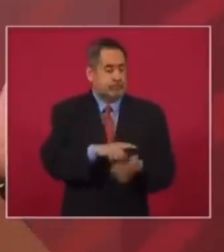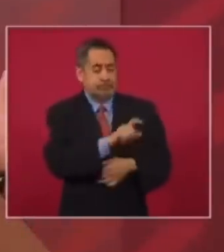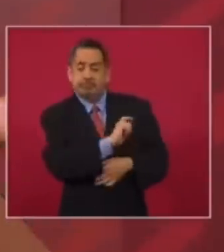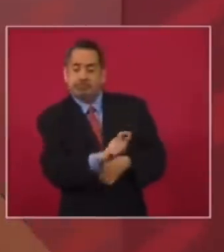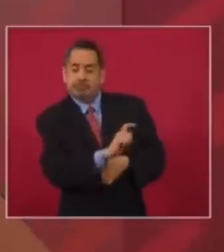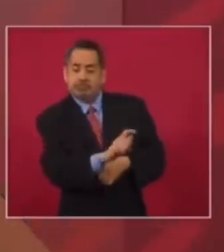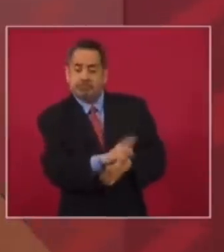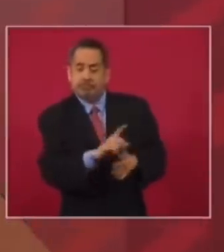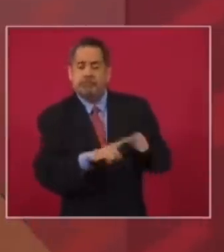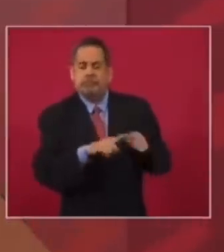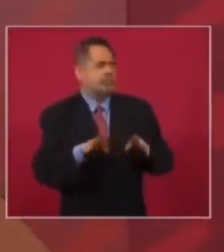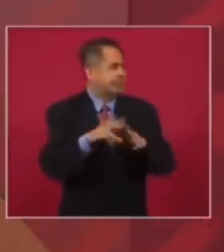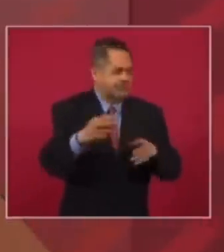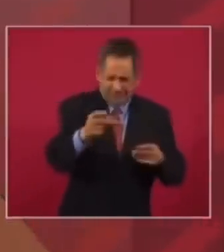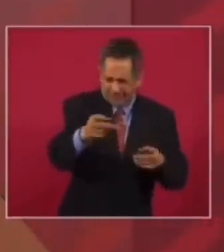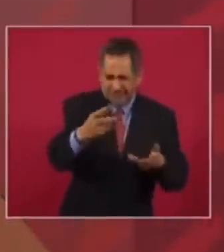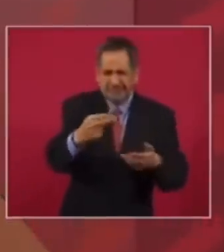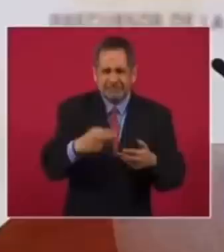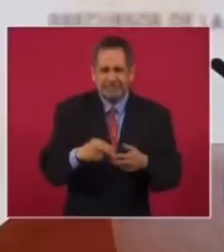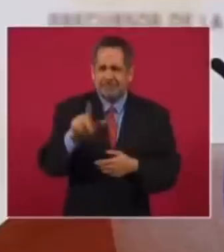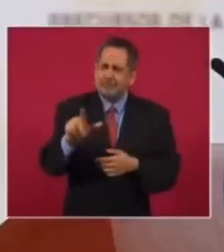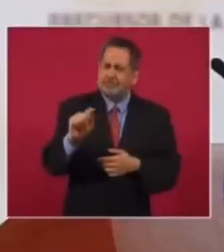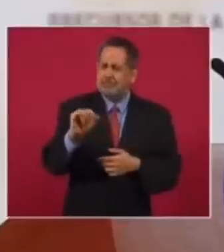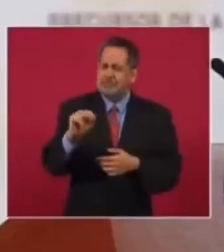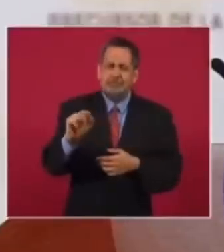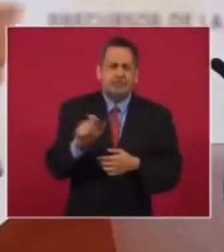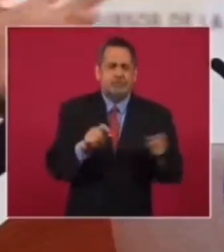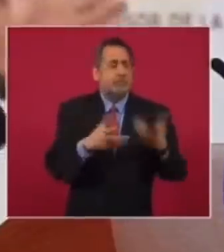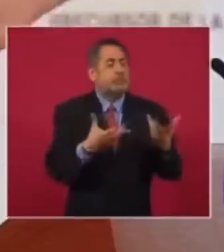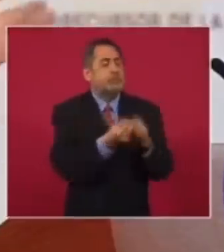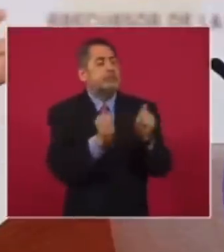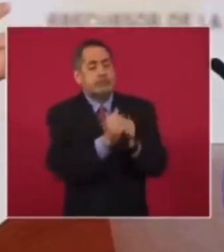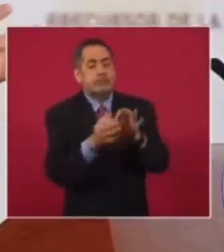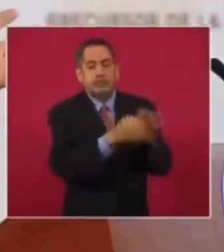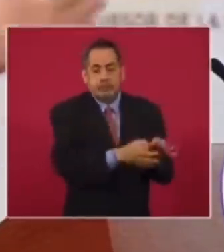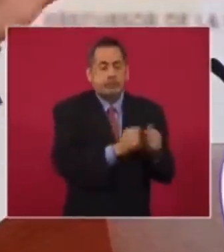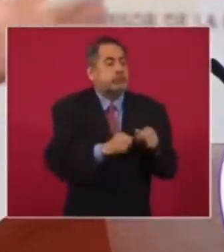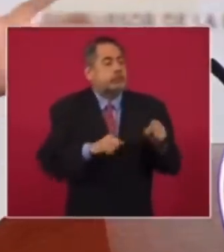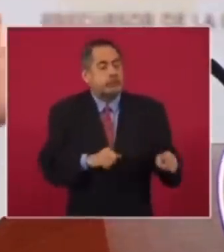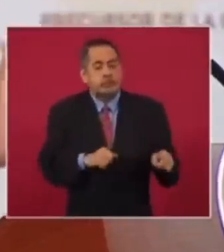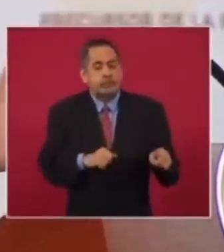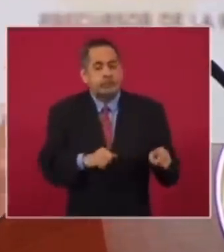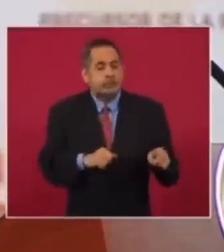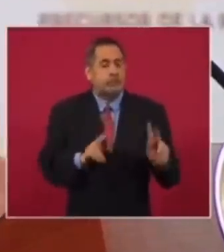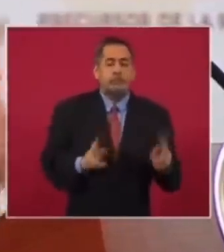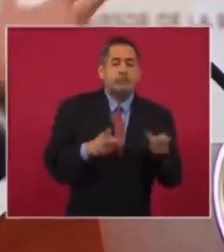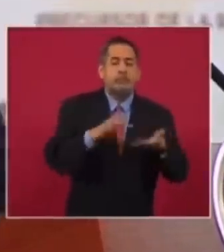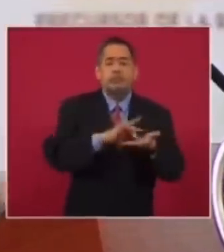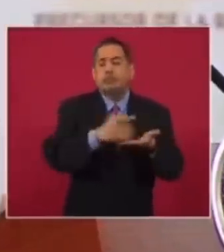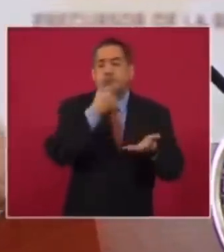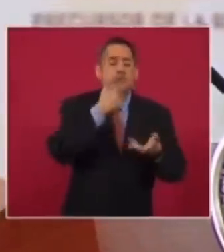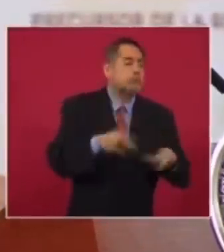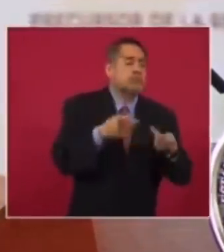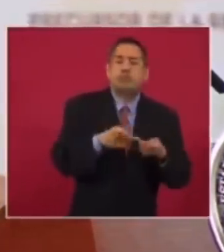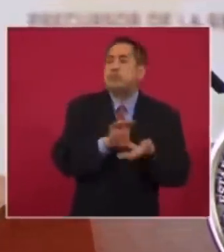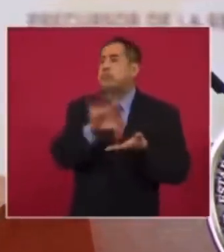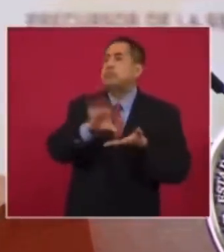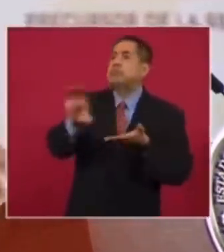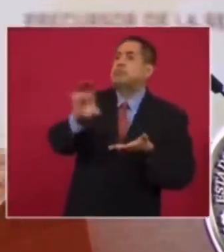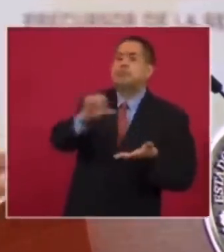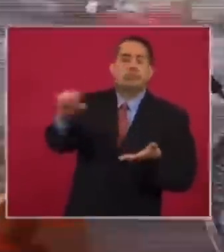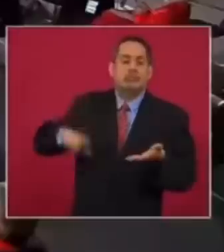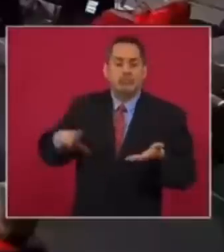de los latinos vinculado con la venta de medicamentos al gobiernos